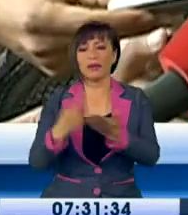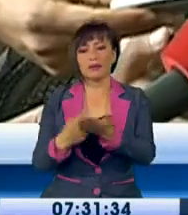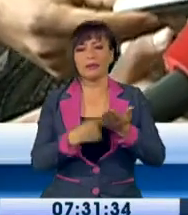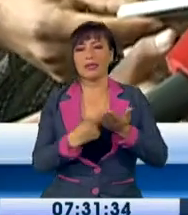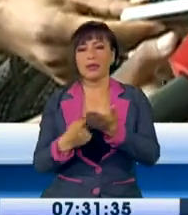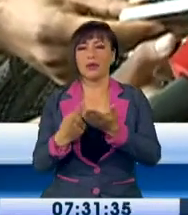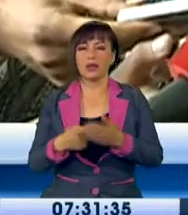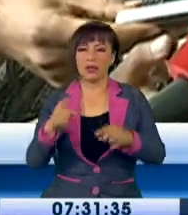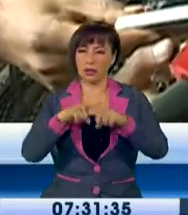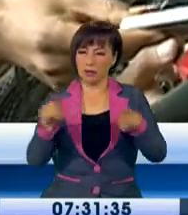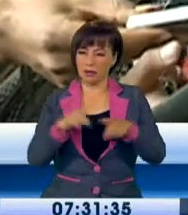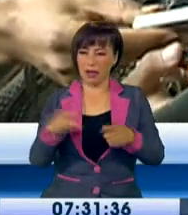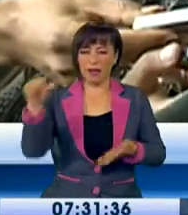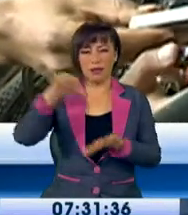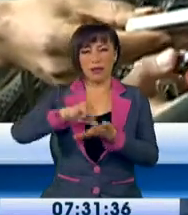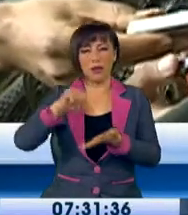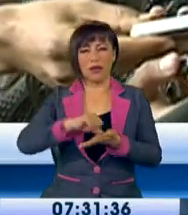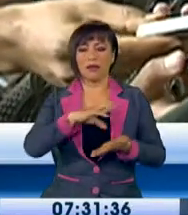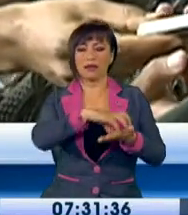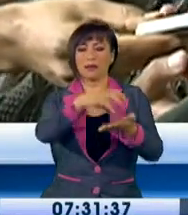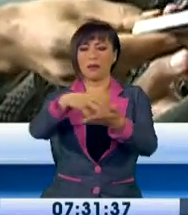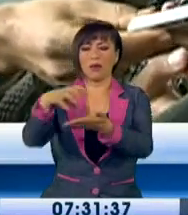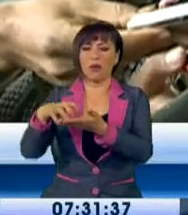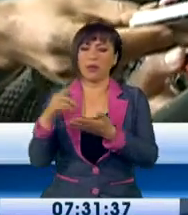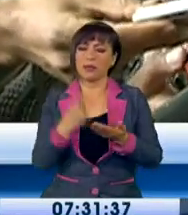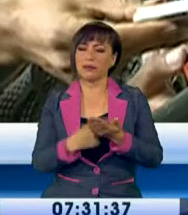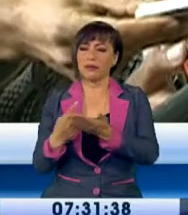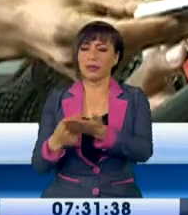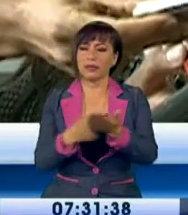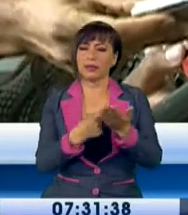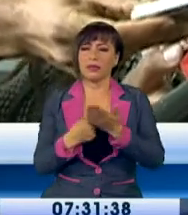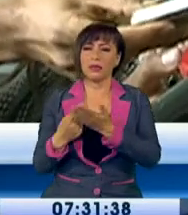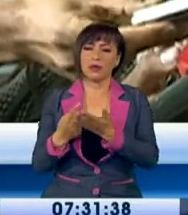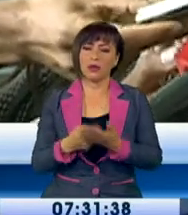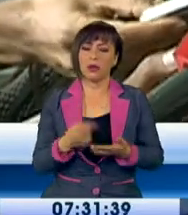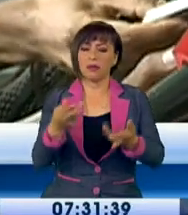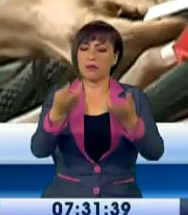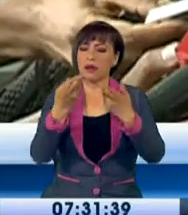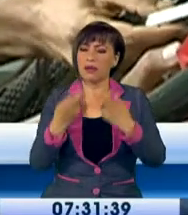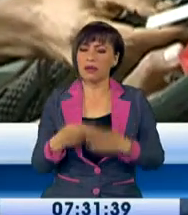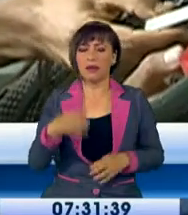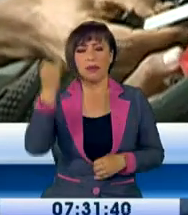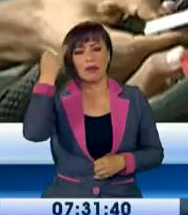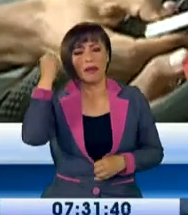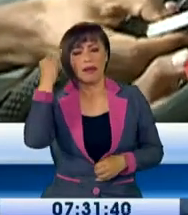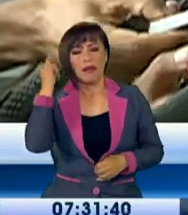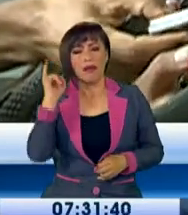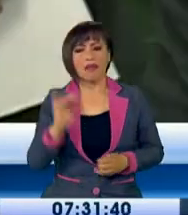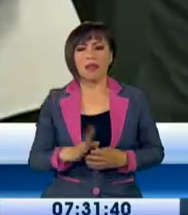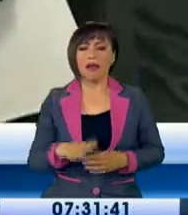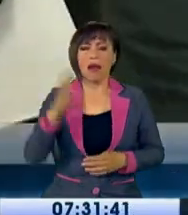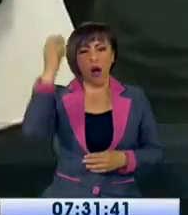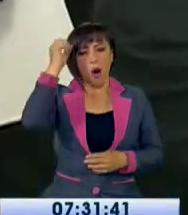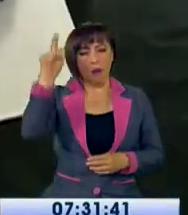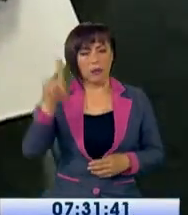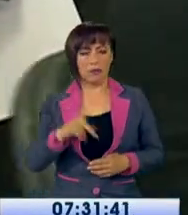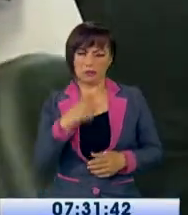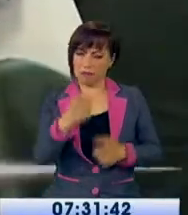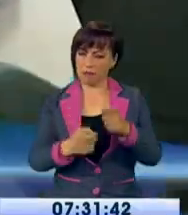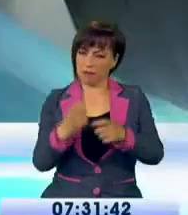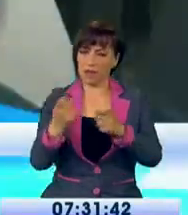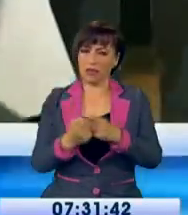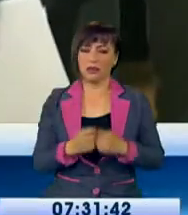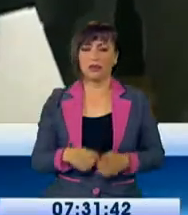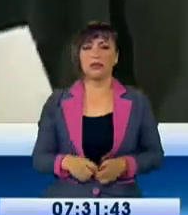distintas ciudades y provincias del país para recibir las inquietudes que salgan pues, de los ciudadanos. La